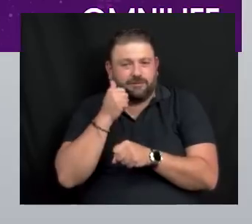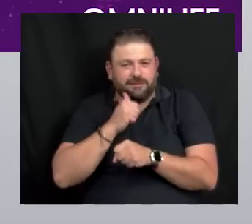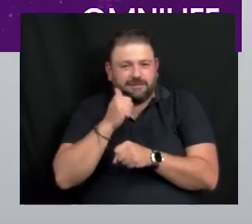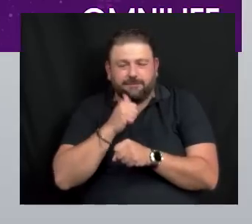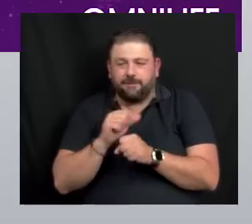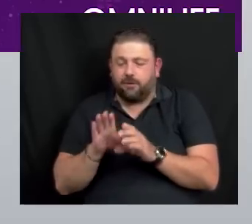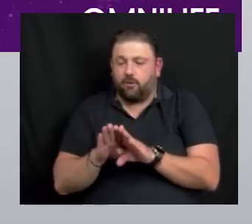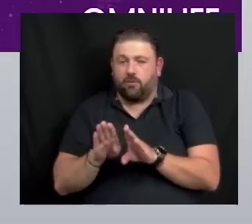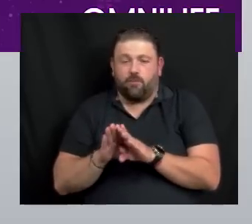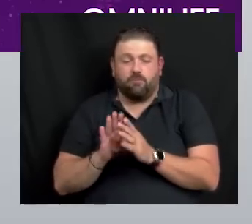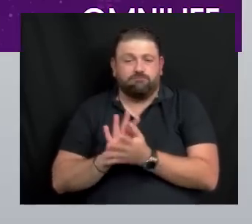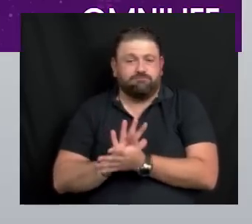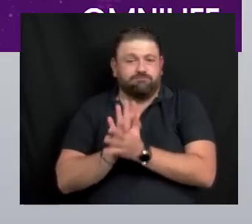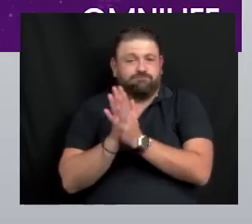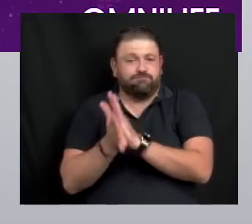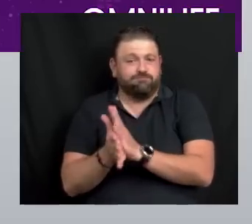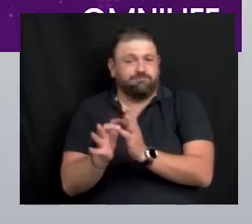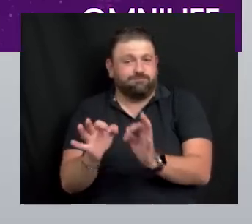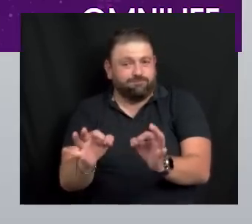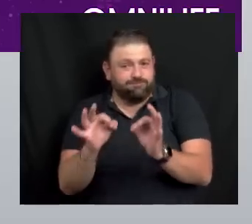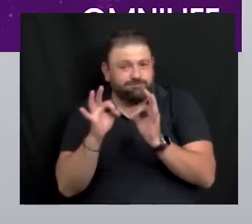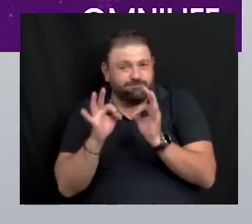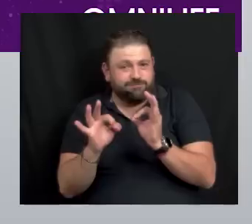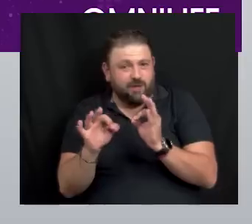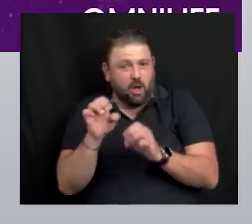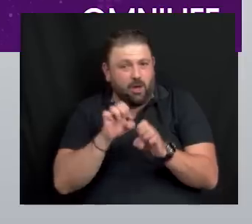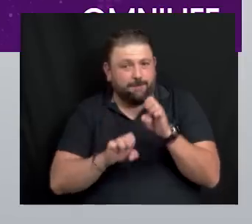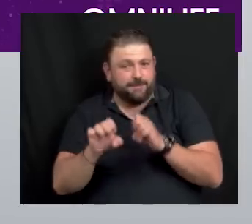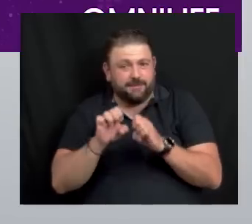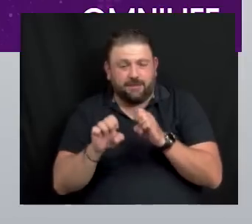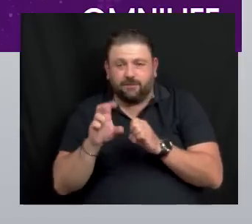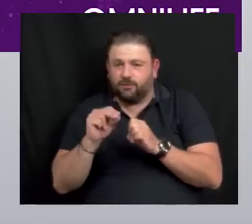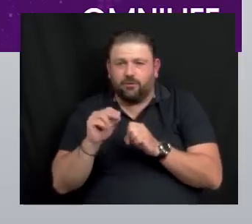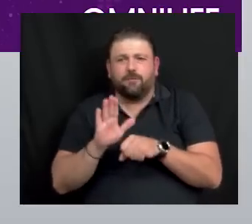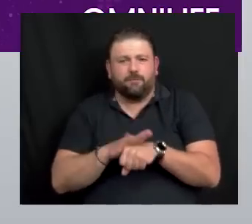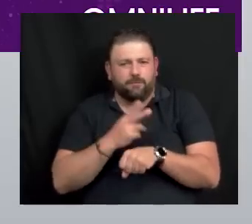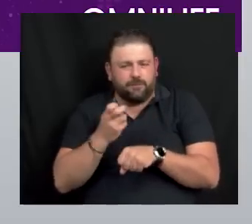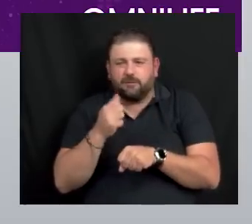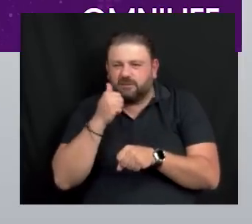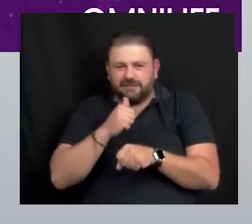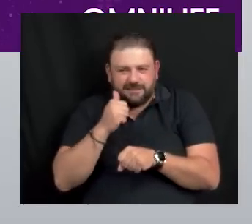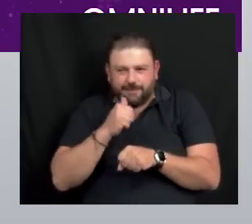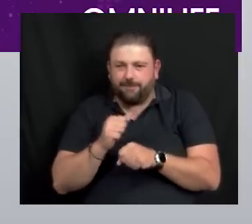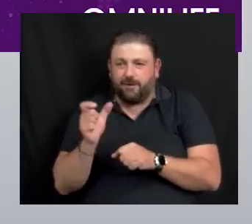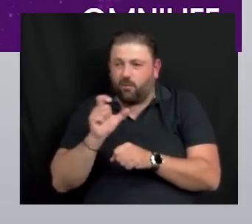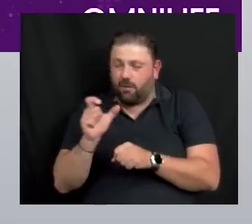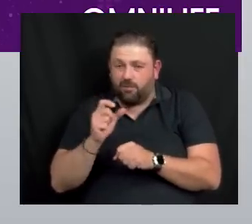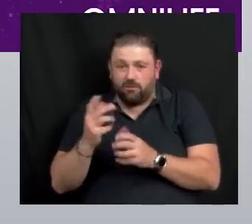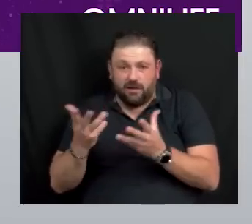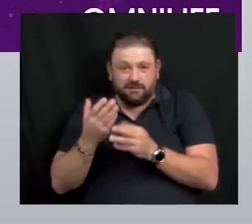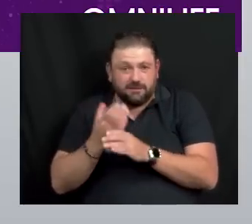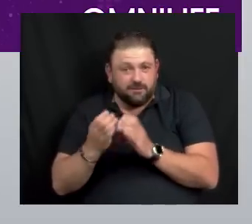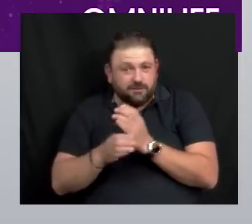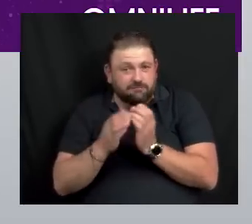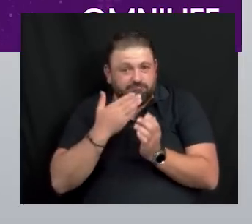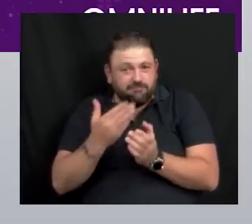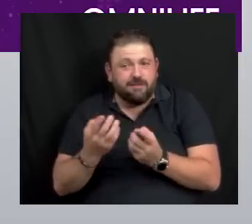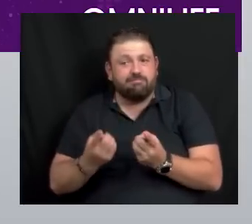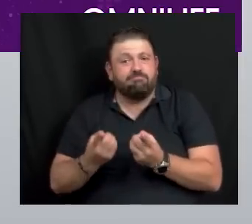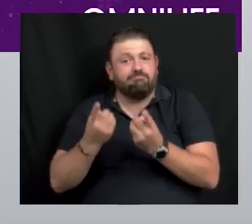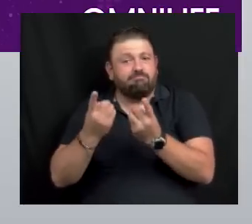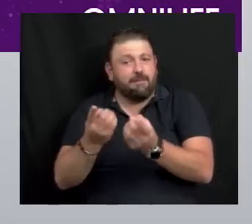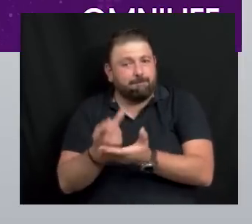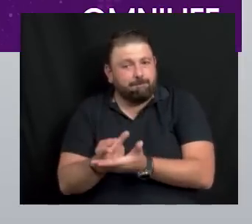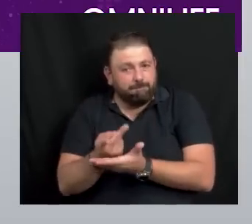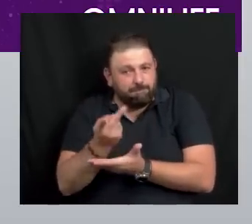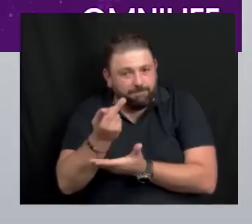excelentes empresarios, sino excelentes de la excelencia. Y son premiados, y somos premiados. Cuando